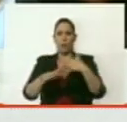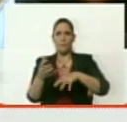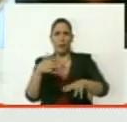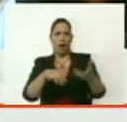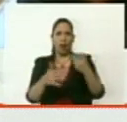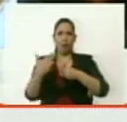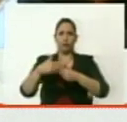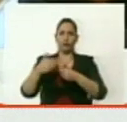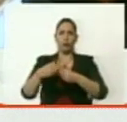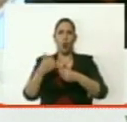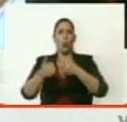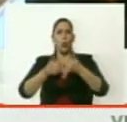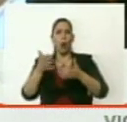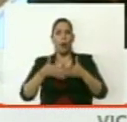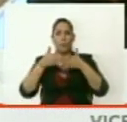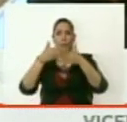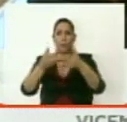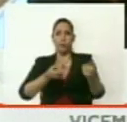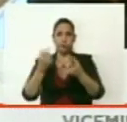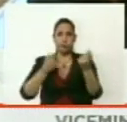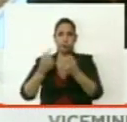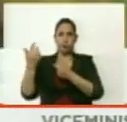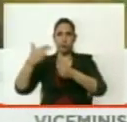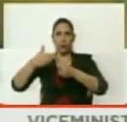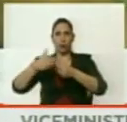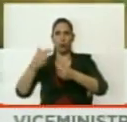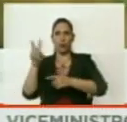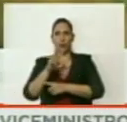navieras utilizamos para transportar el crudo venezolano?